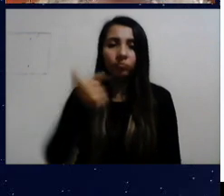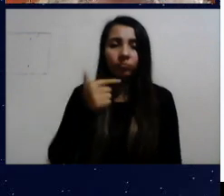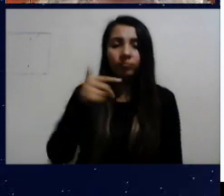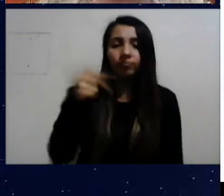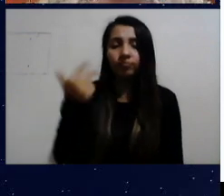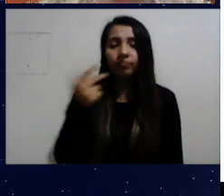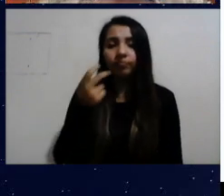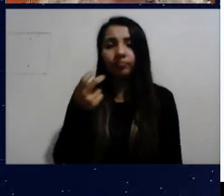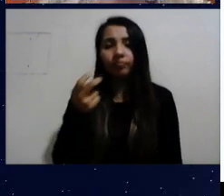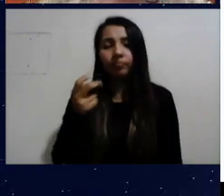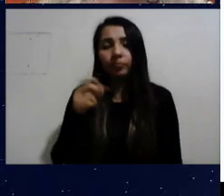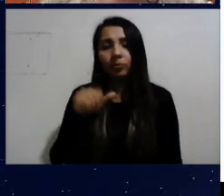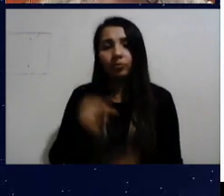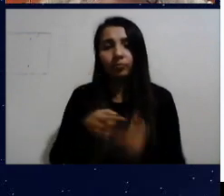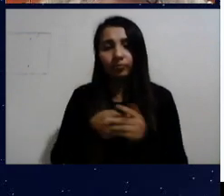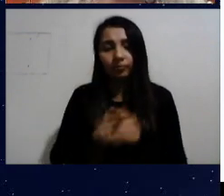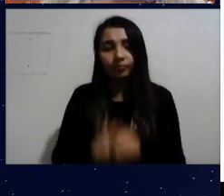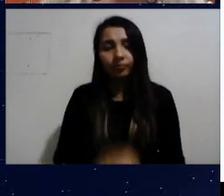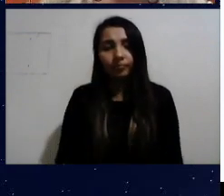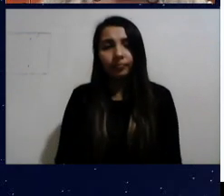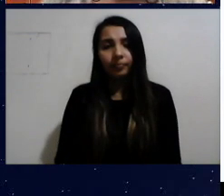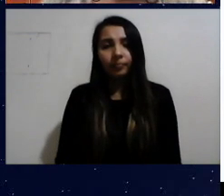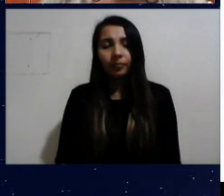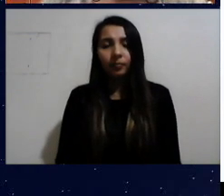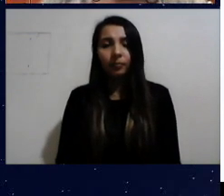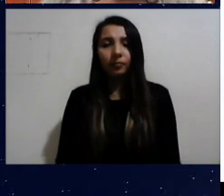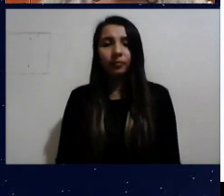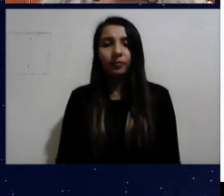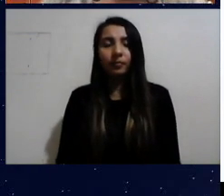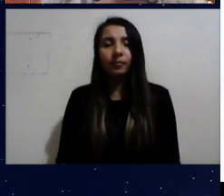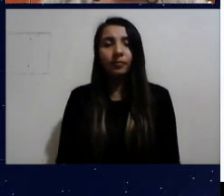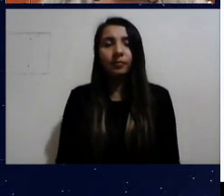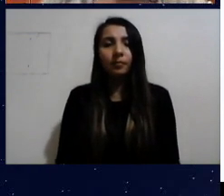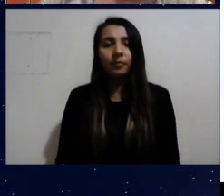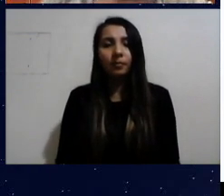¿no? O de comienzos del XX.